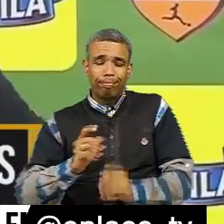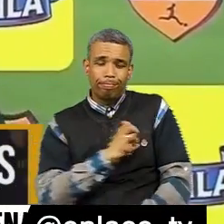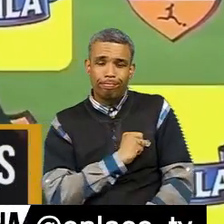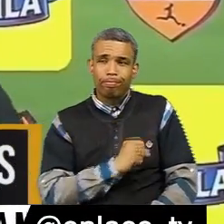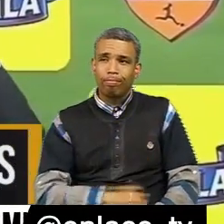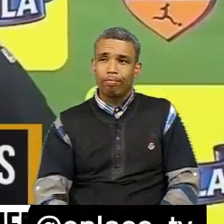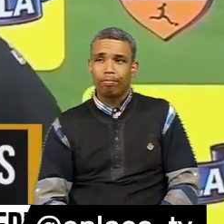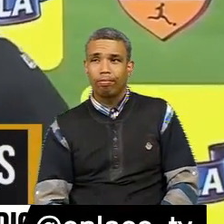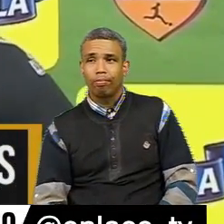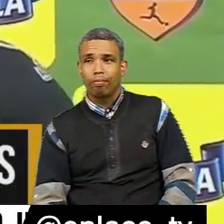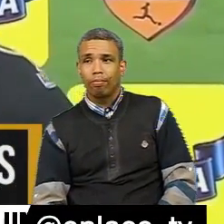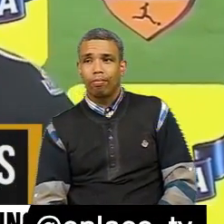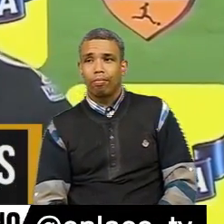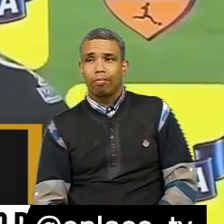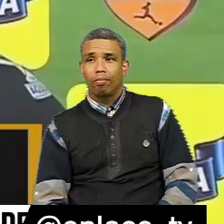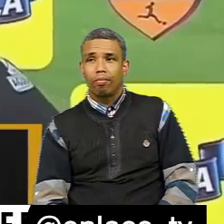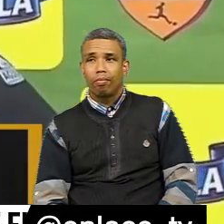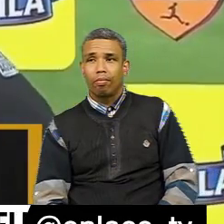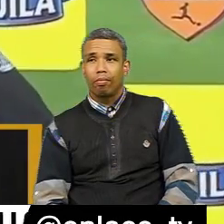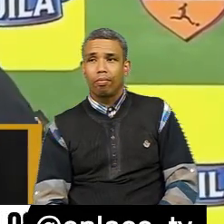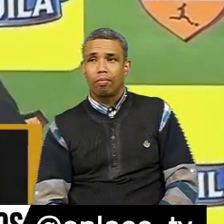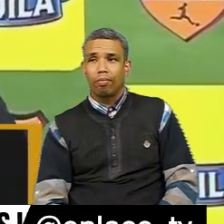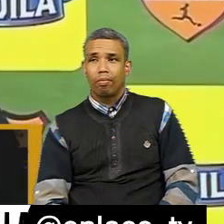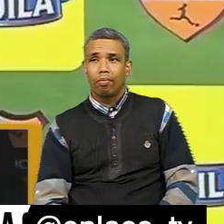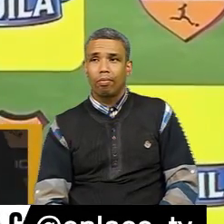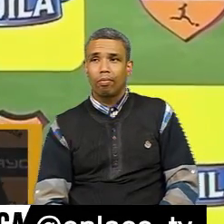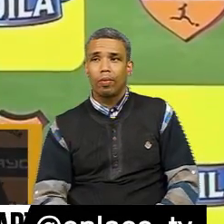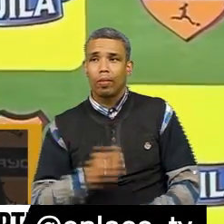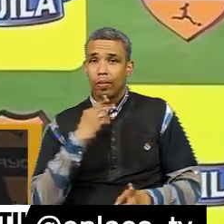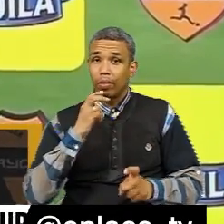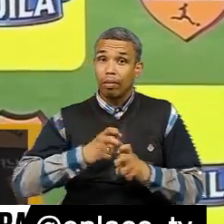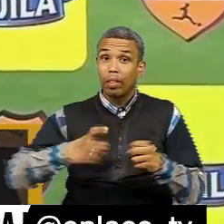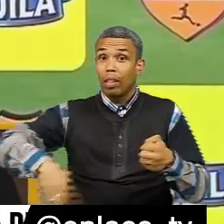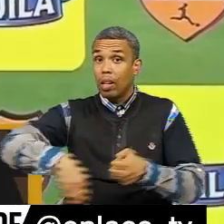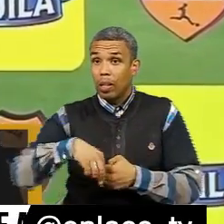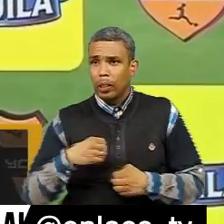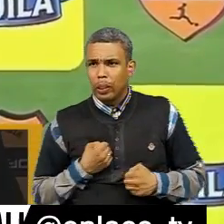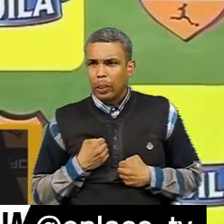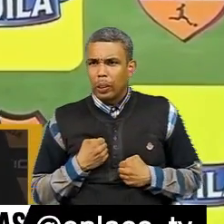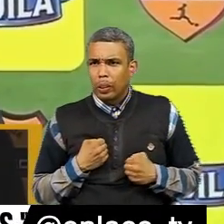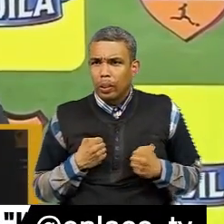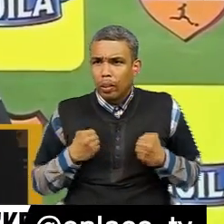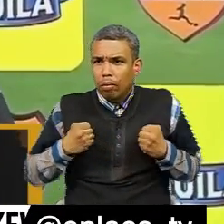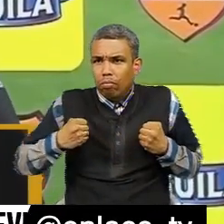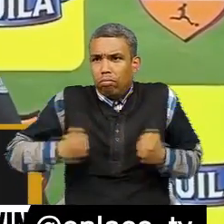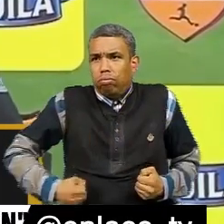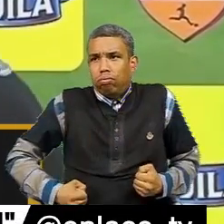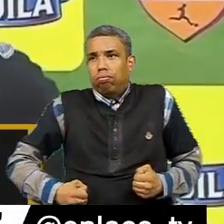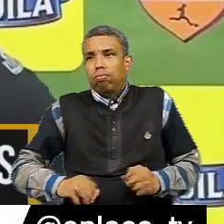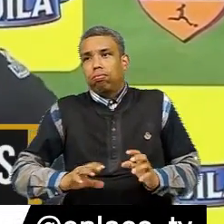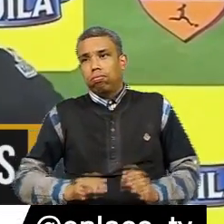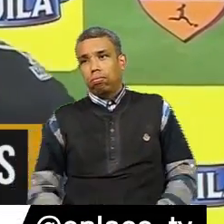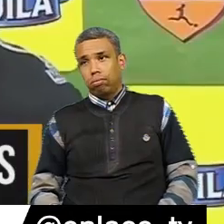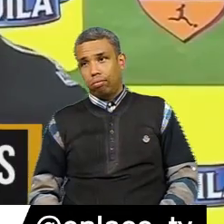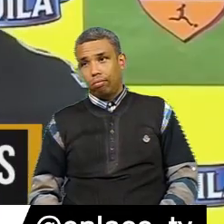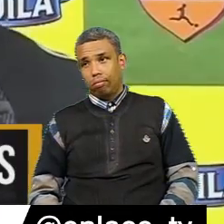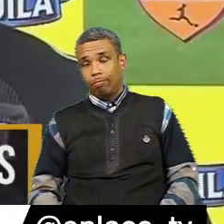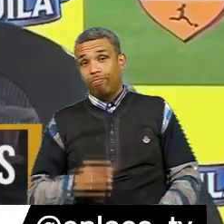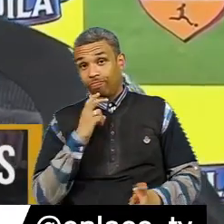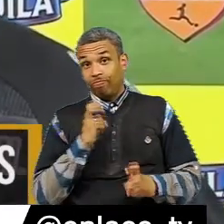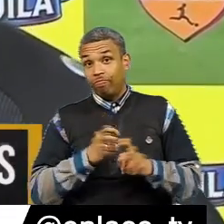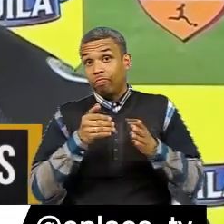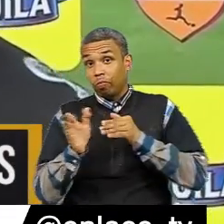difícil, una Alianza que vino y se paró bien, vino a proponer, vino a jugar y nos complicó. Desafortunadamente